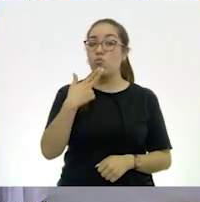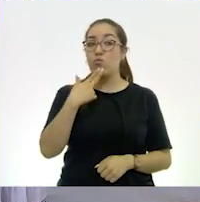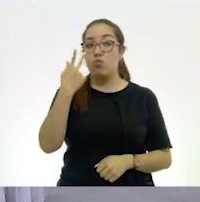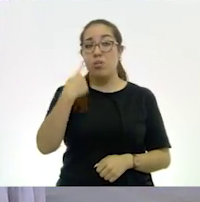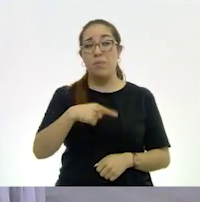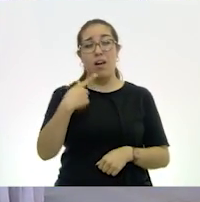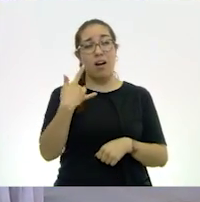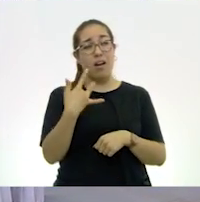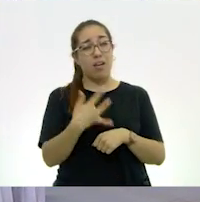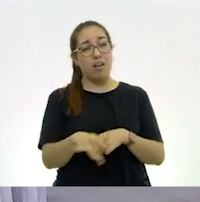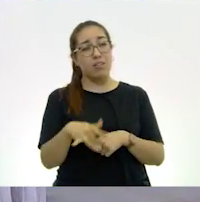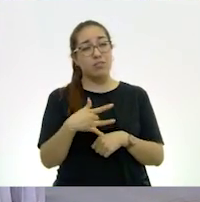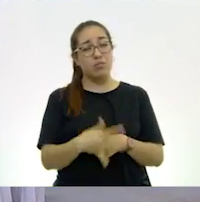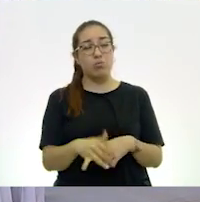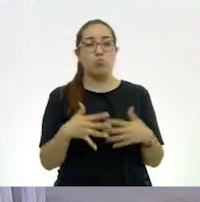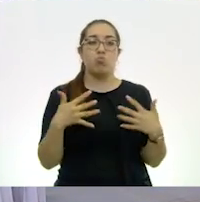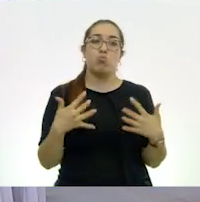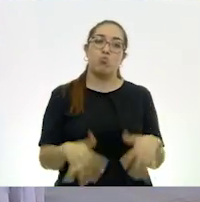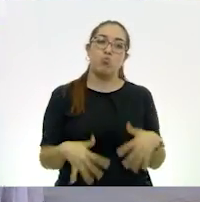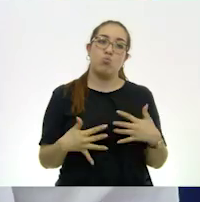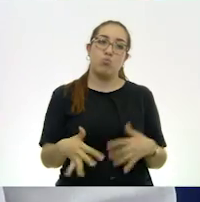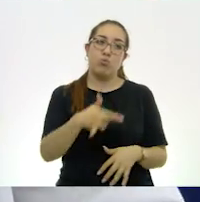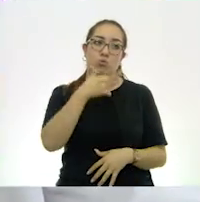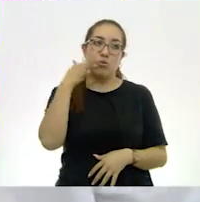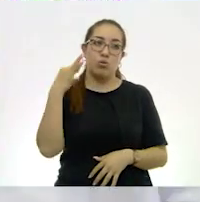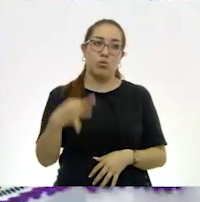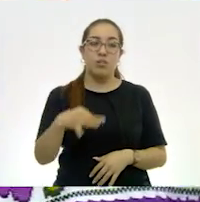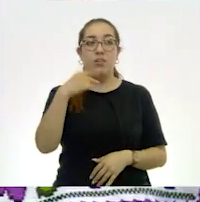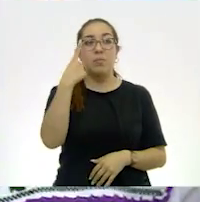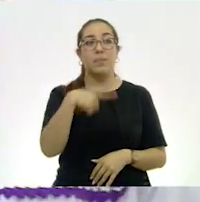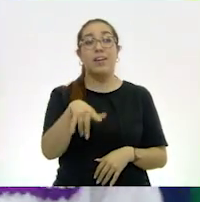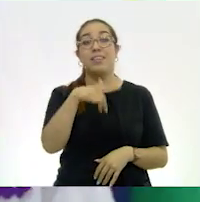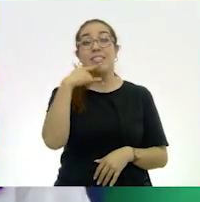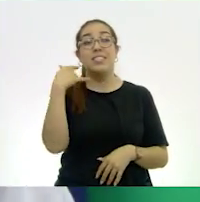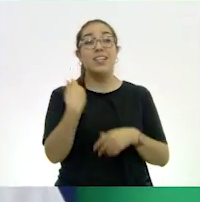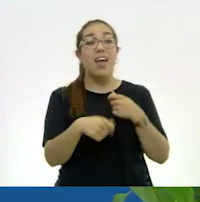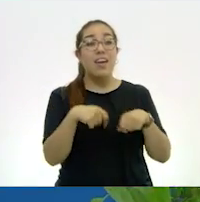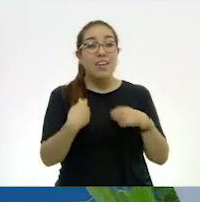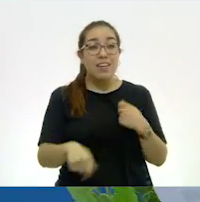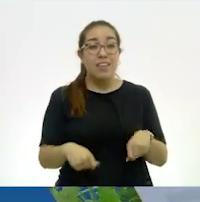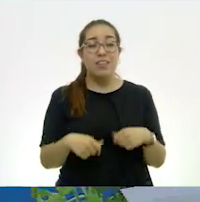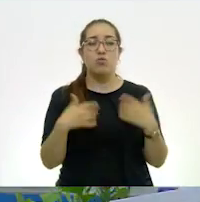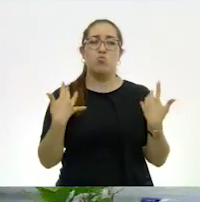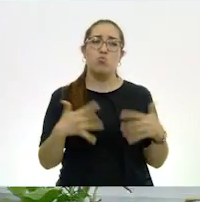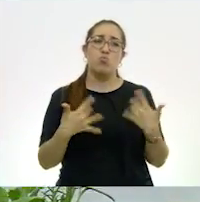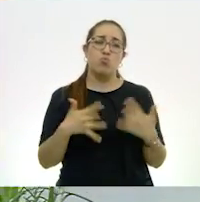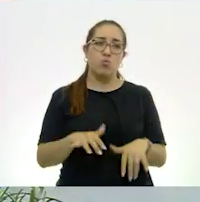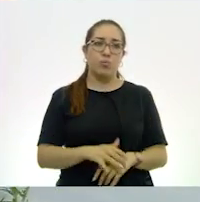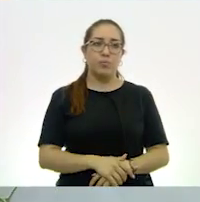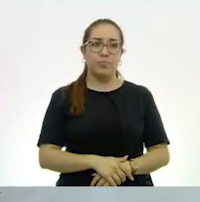unos quesos buenísimos. Chilaquiles. Chilaquiles, ¿cómo no?